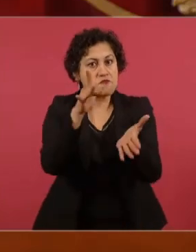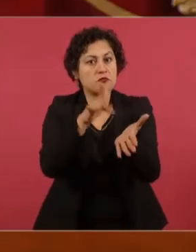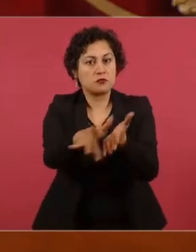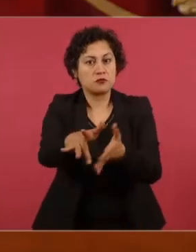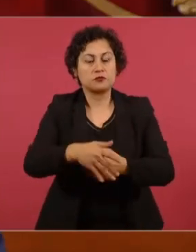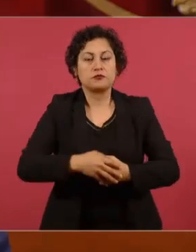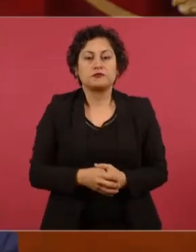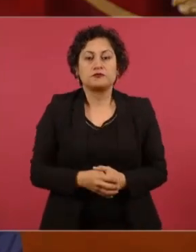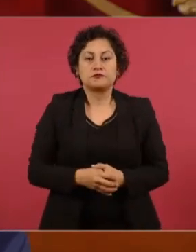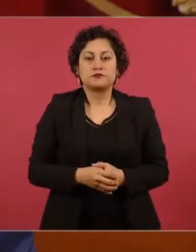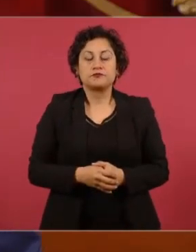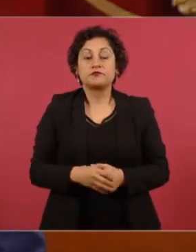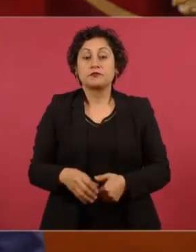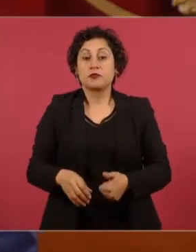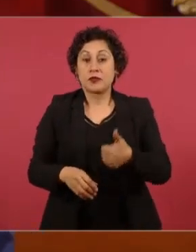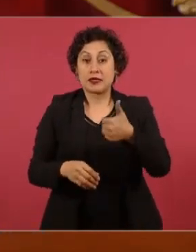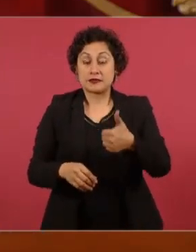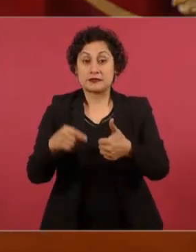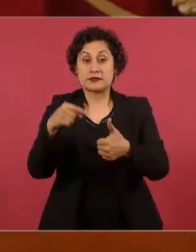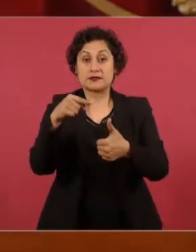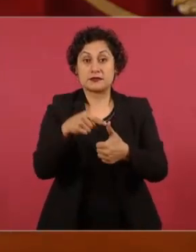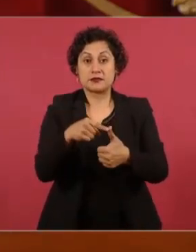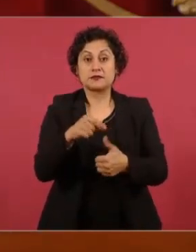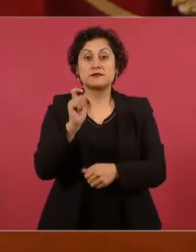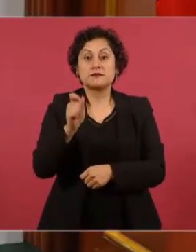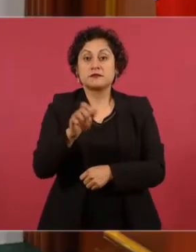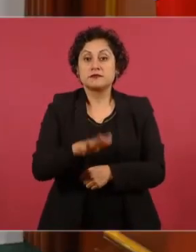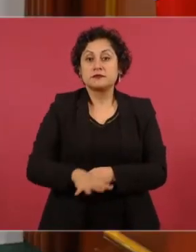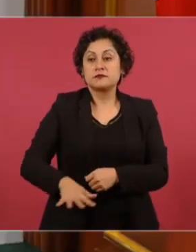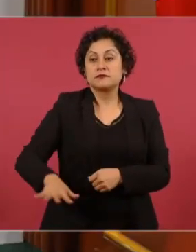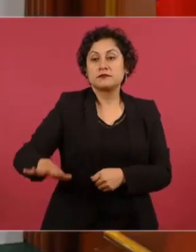prohibir el maltrato a los animales.